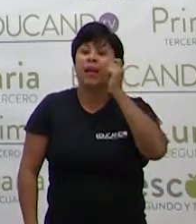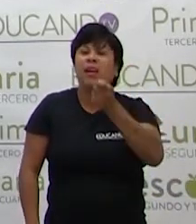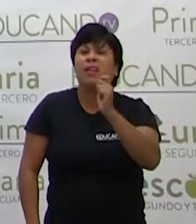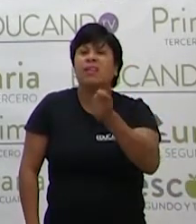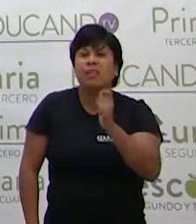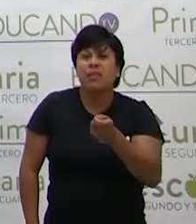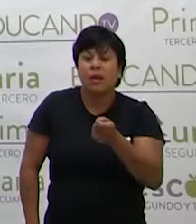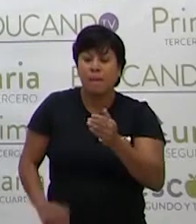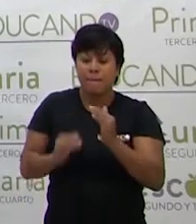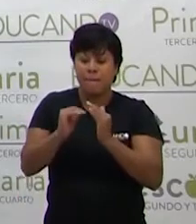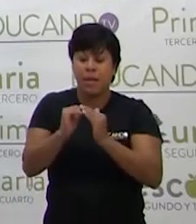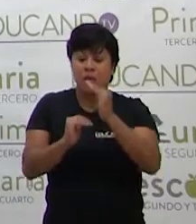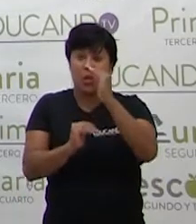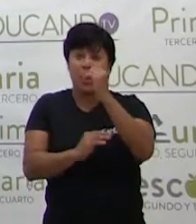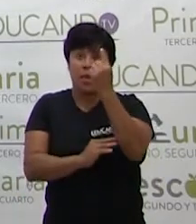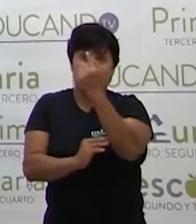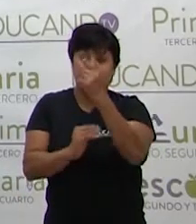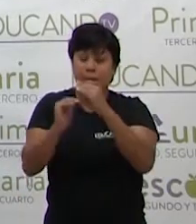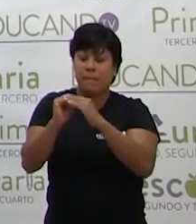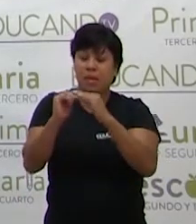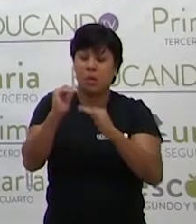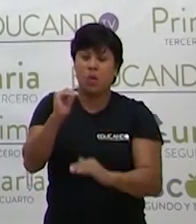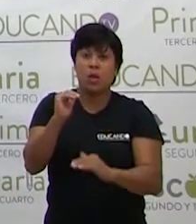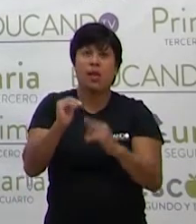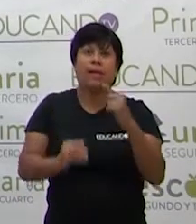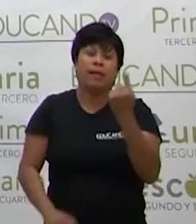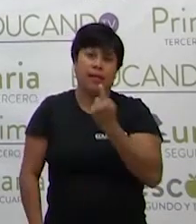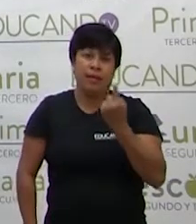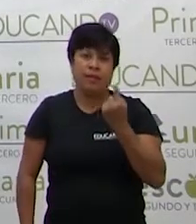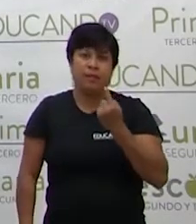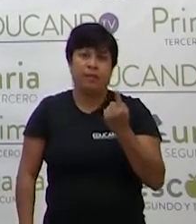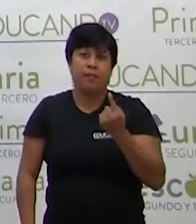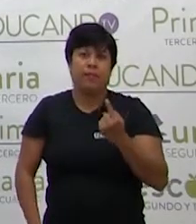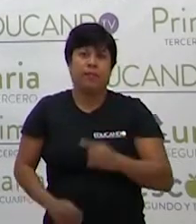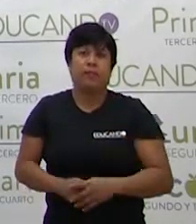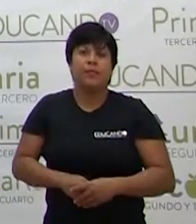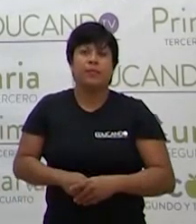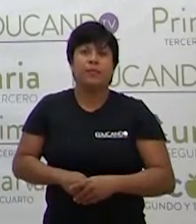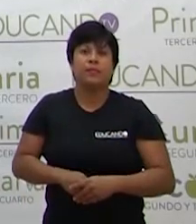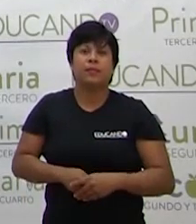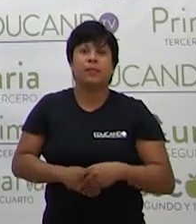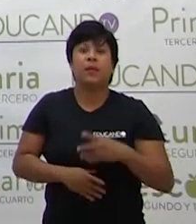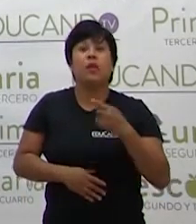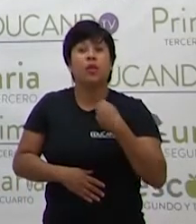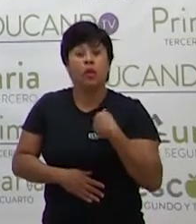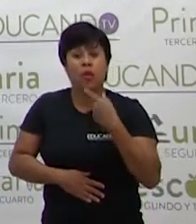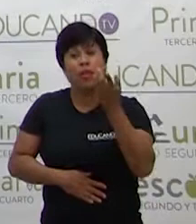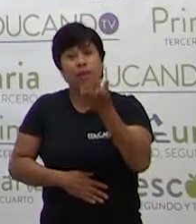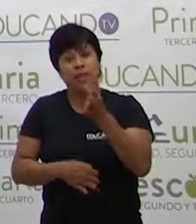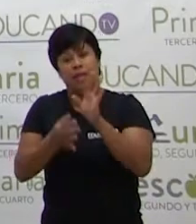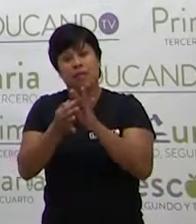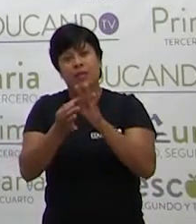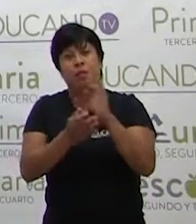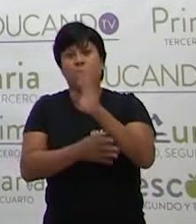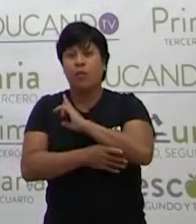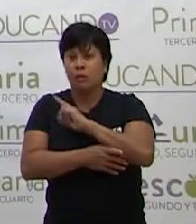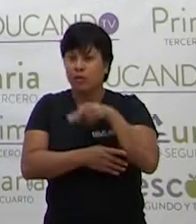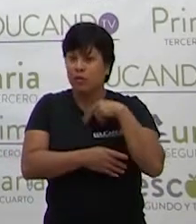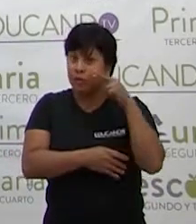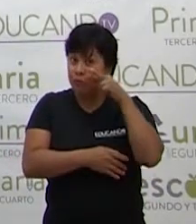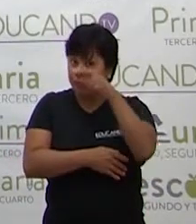significa mayor que y este significa menor que? Y yo te había dado un tip cuando vimos esa